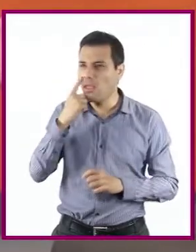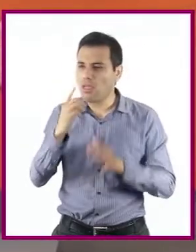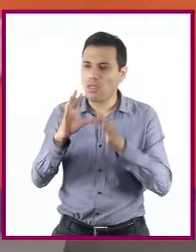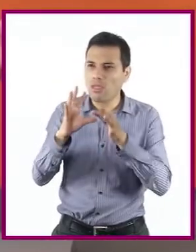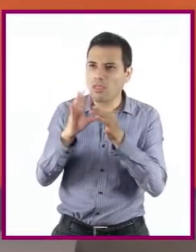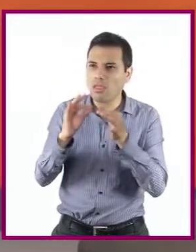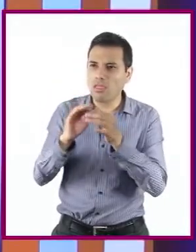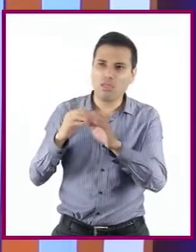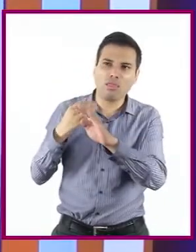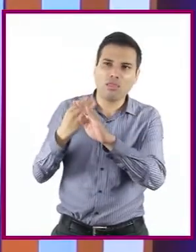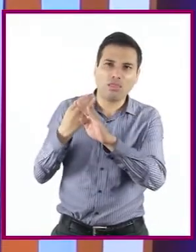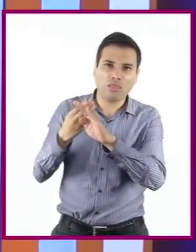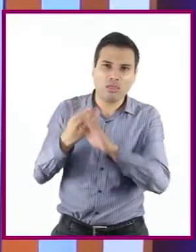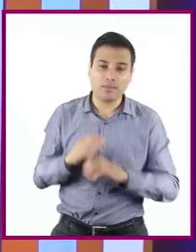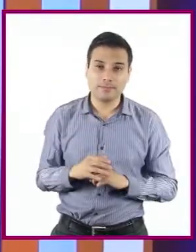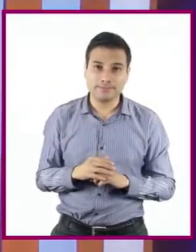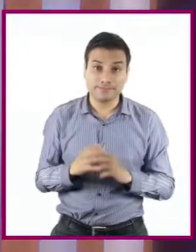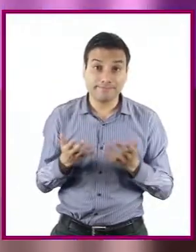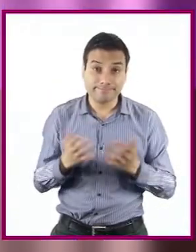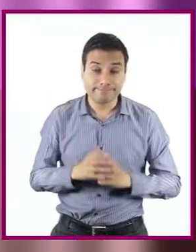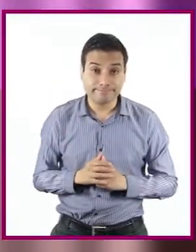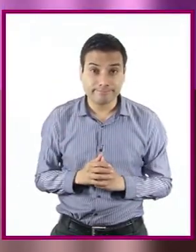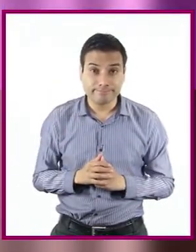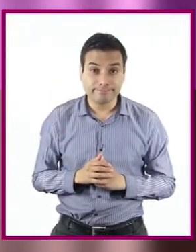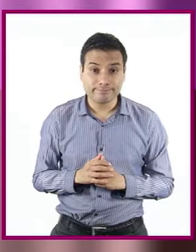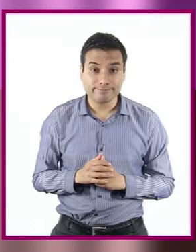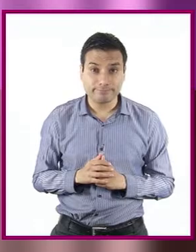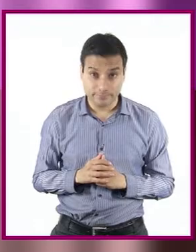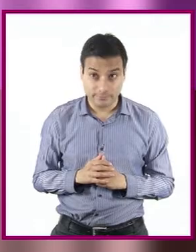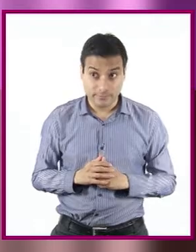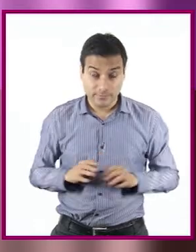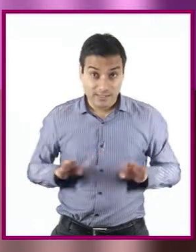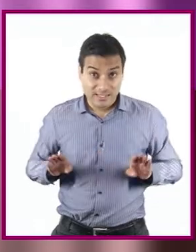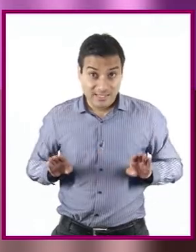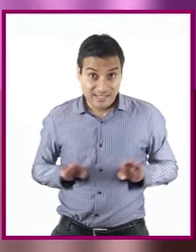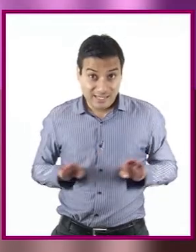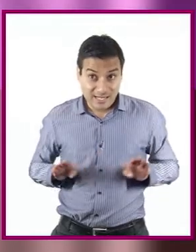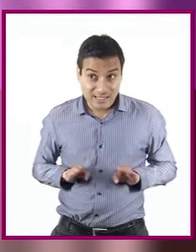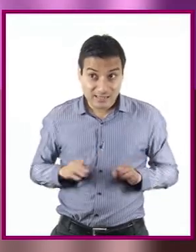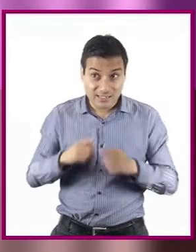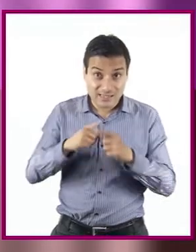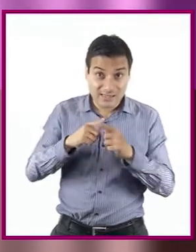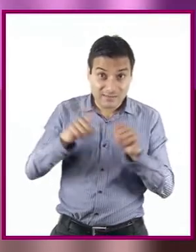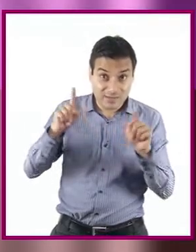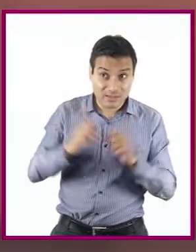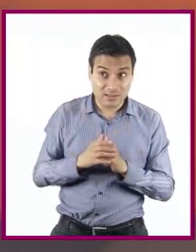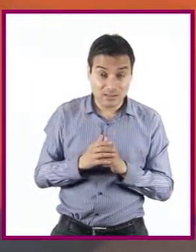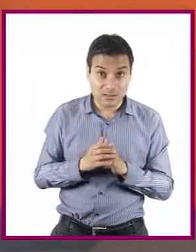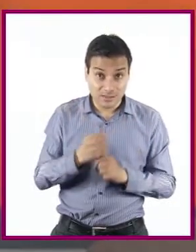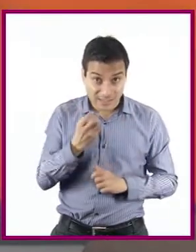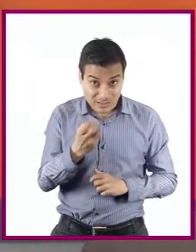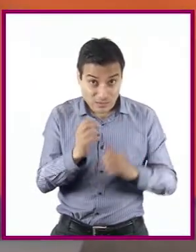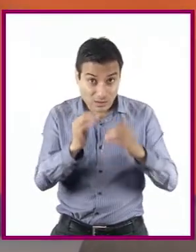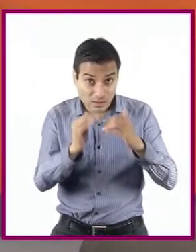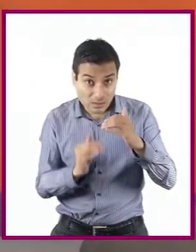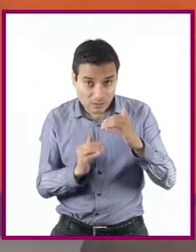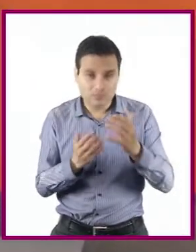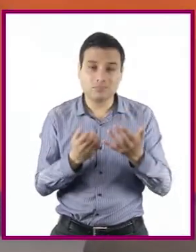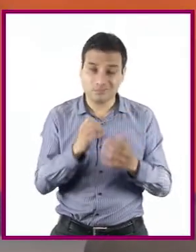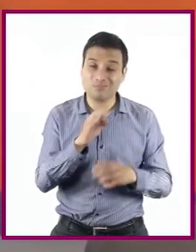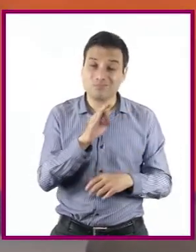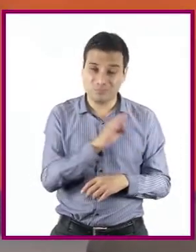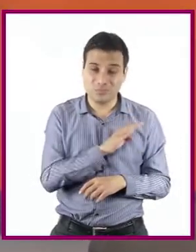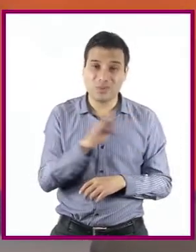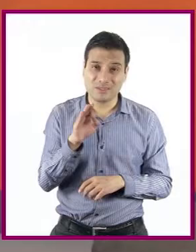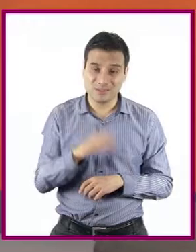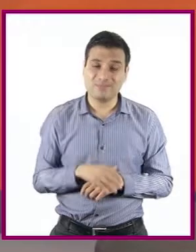consideramos diferentes. Entonces, ¿el ser diferente puede convertirse en una causa de desigualdad? Sí, es